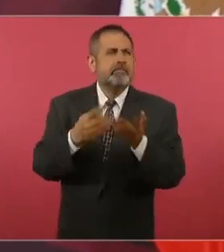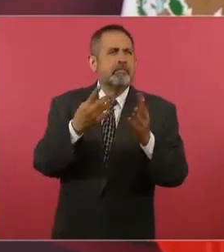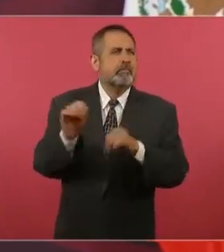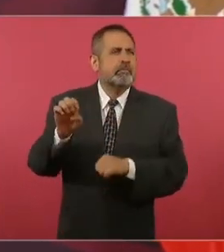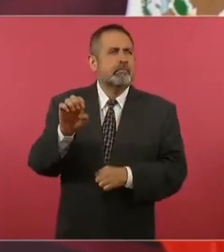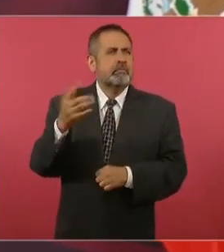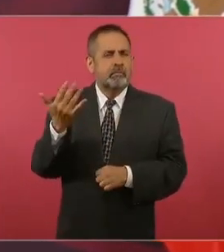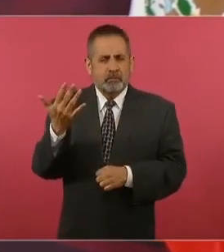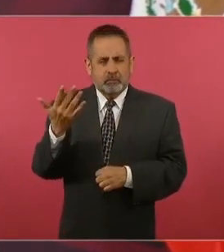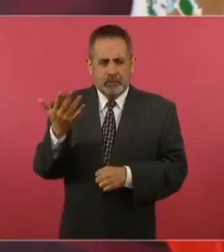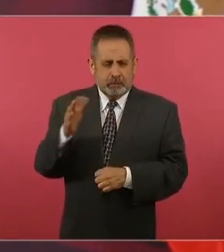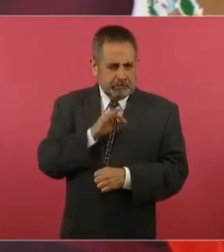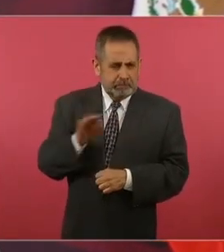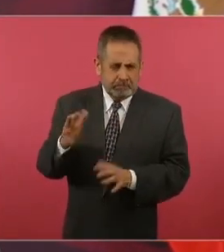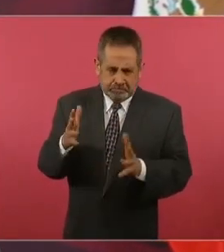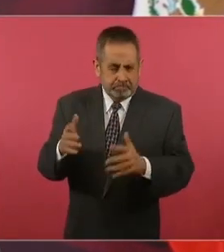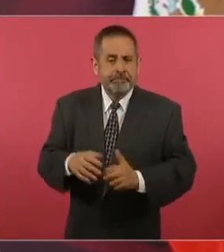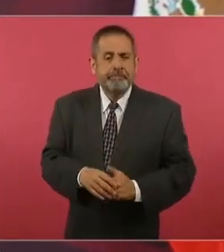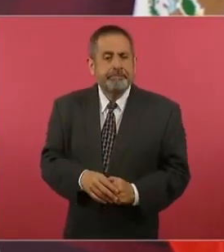1950.